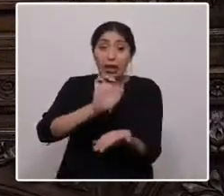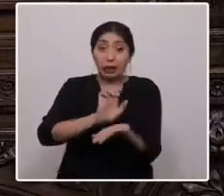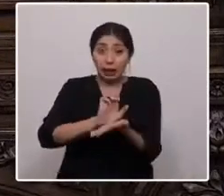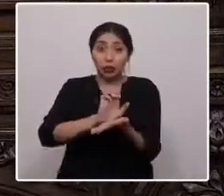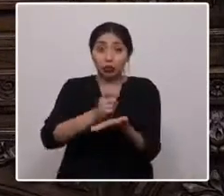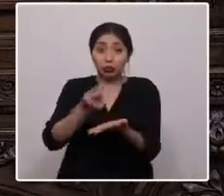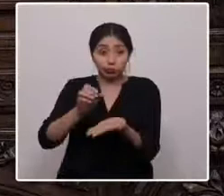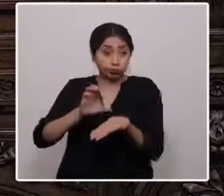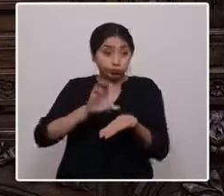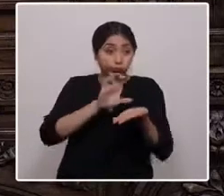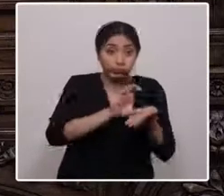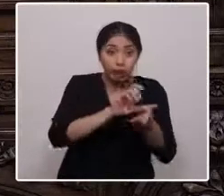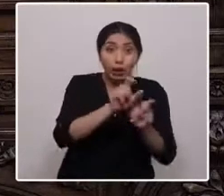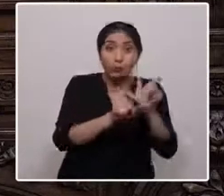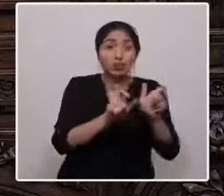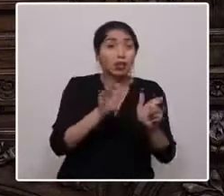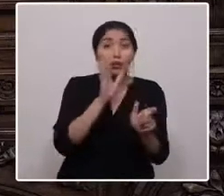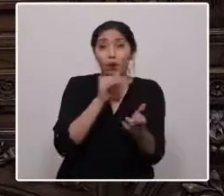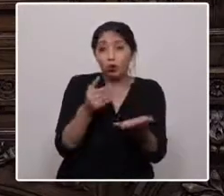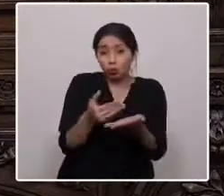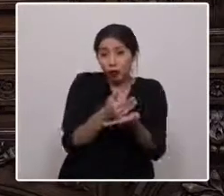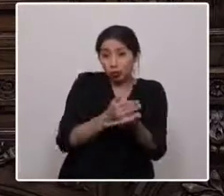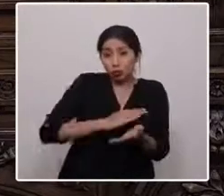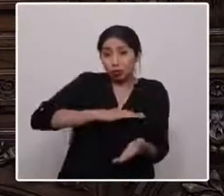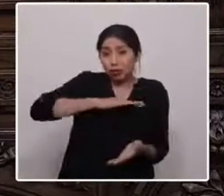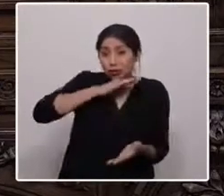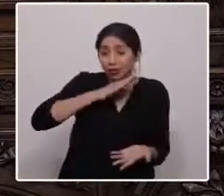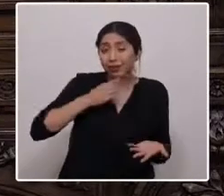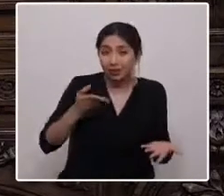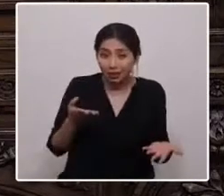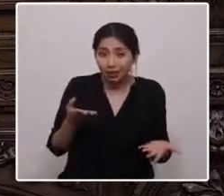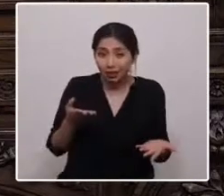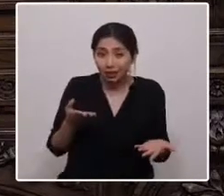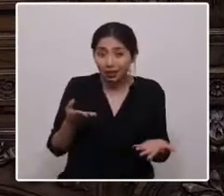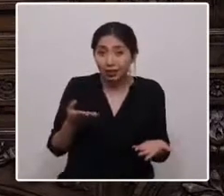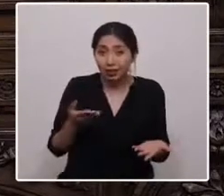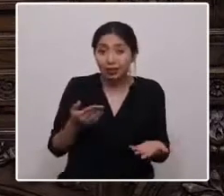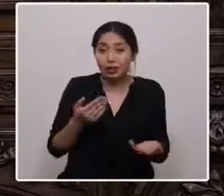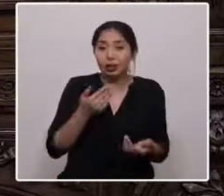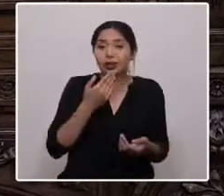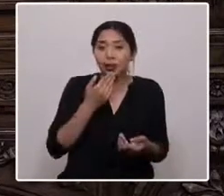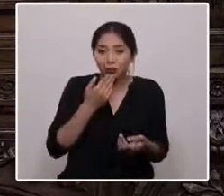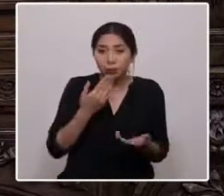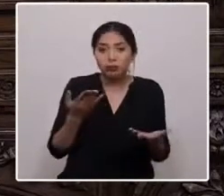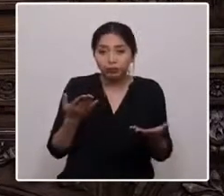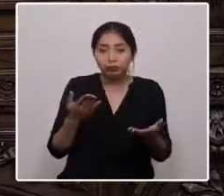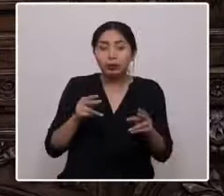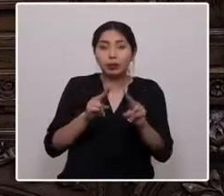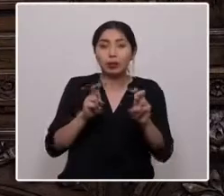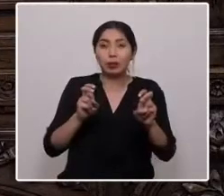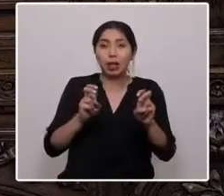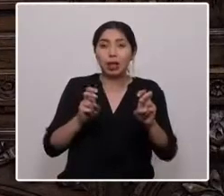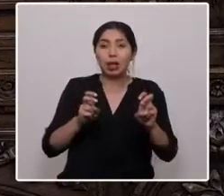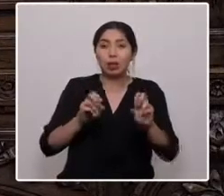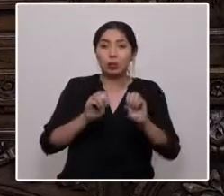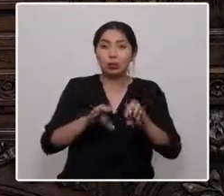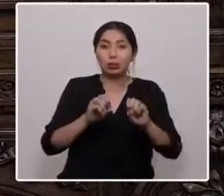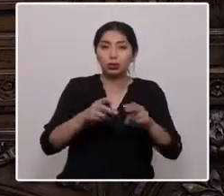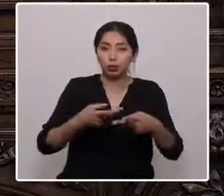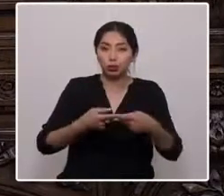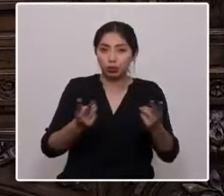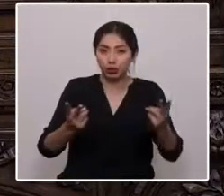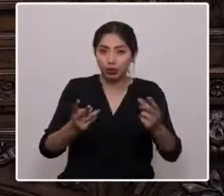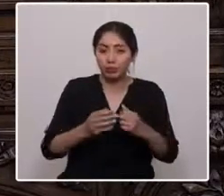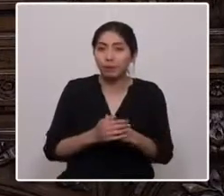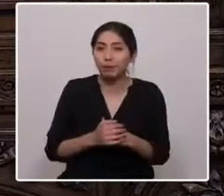cuentan con ingresos suficiente para elegir quién los atiende y robustecer la educación y salud pública 2 es